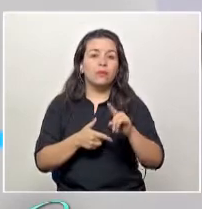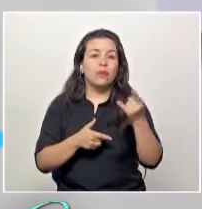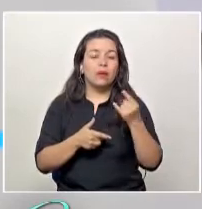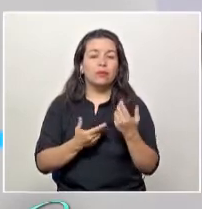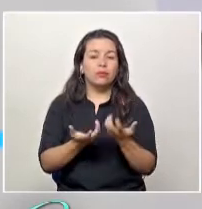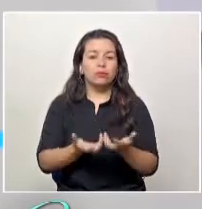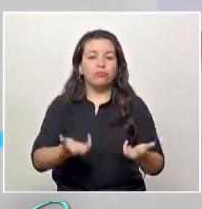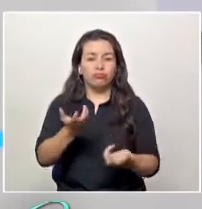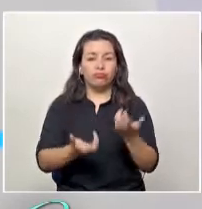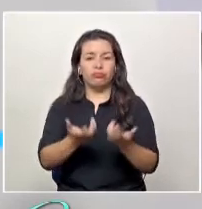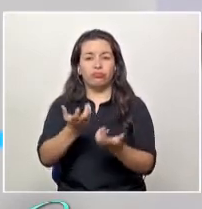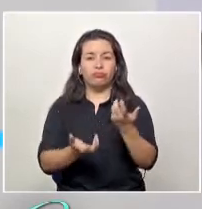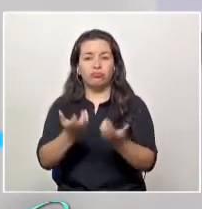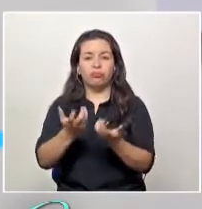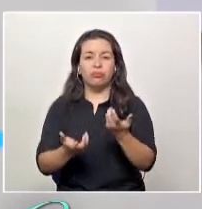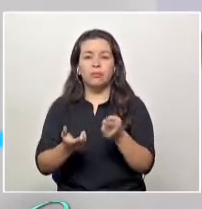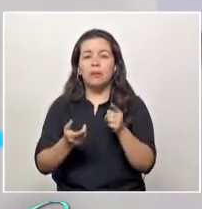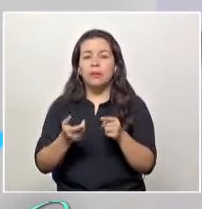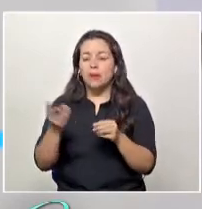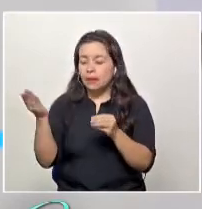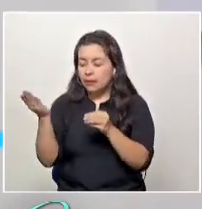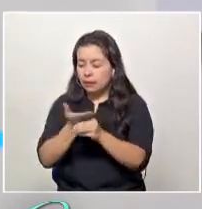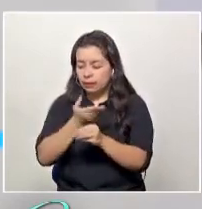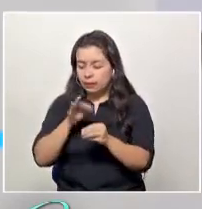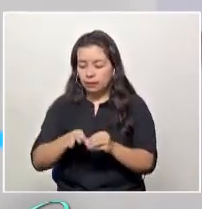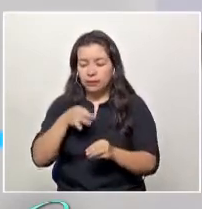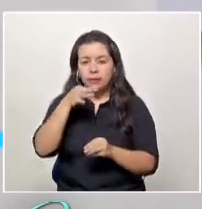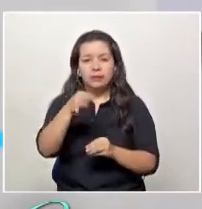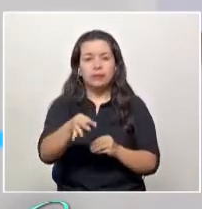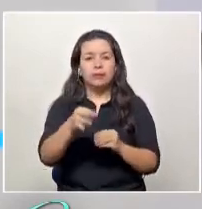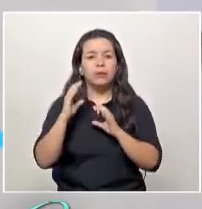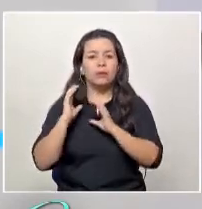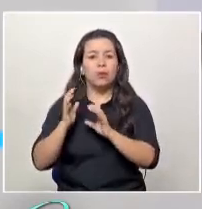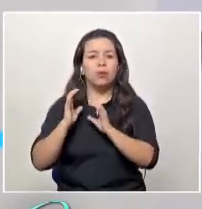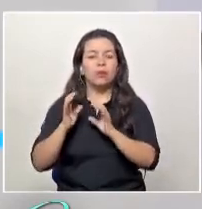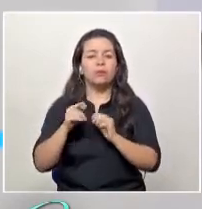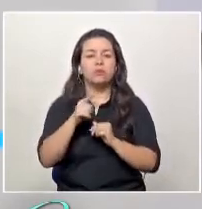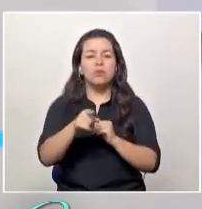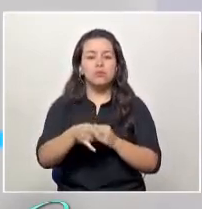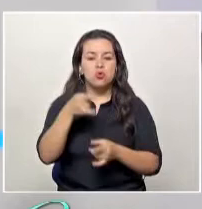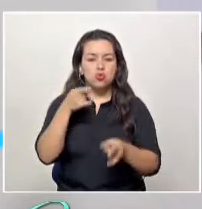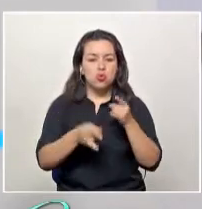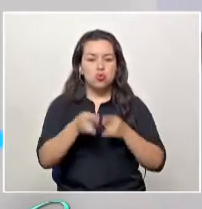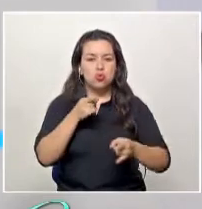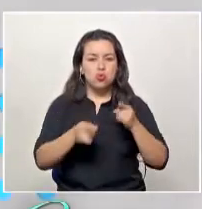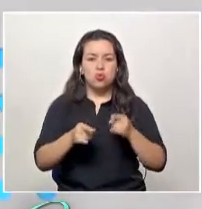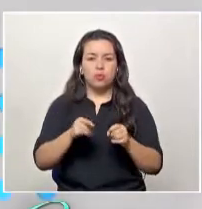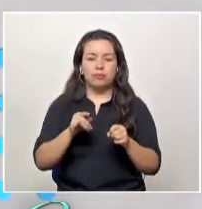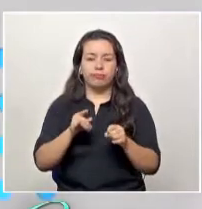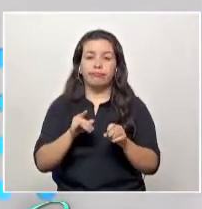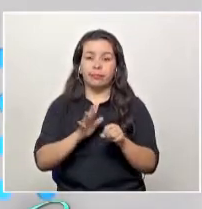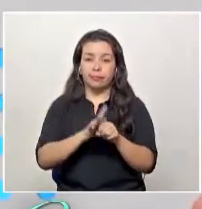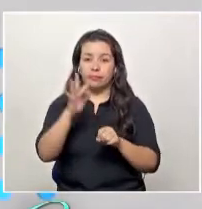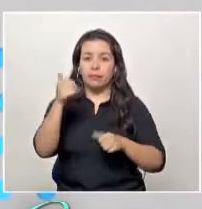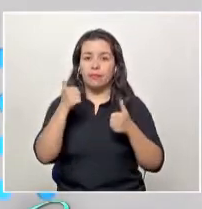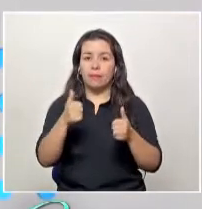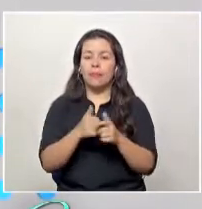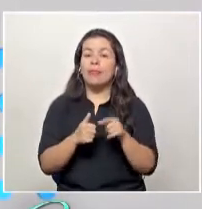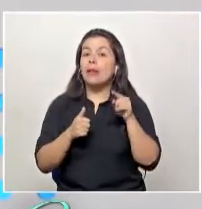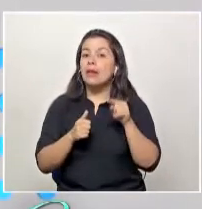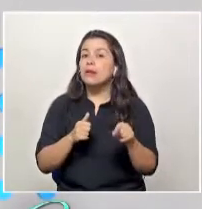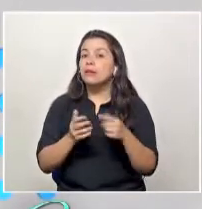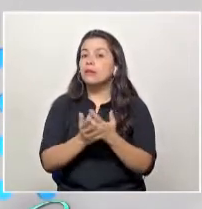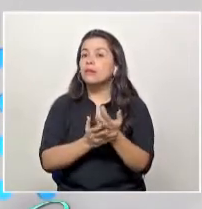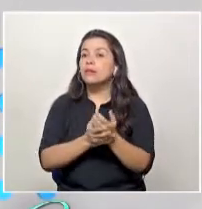María estas verduras con un pedacito de cáscara de coco, ellas absorben todos esos gases. En ese caso, Orlando